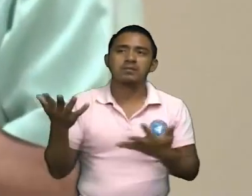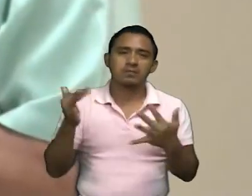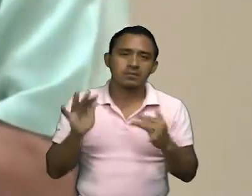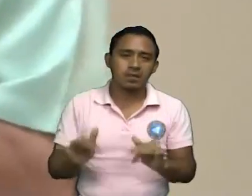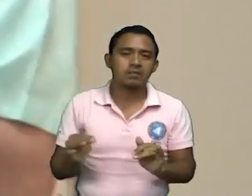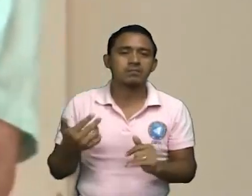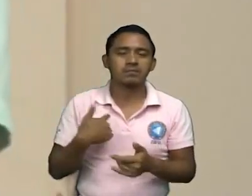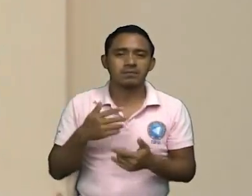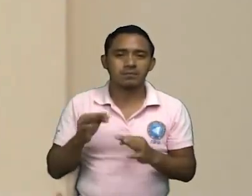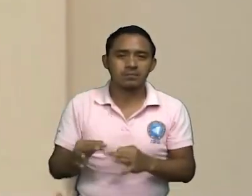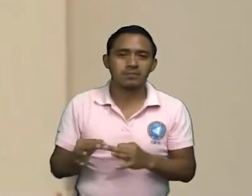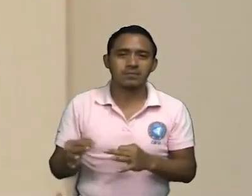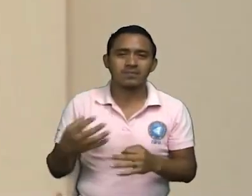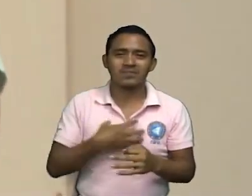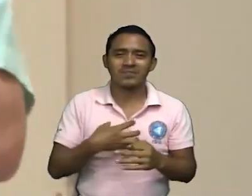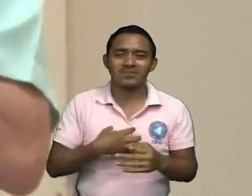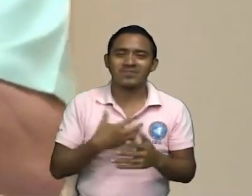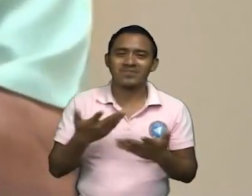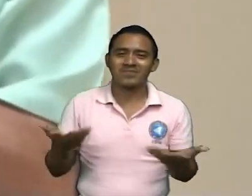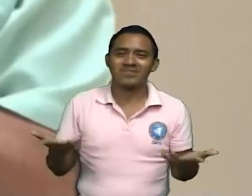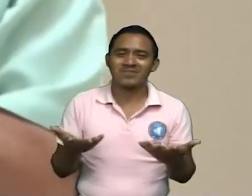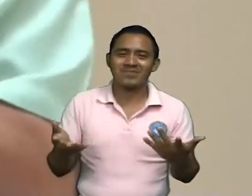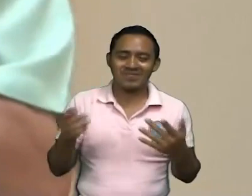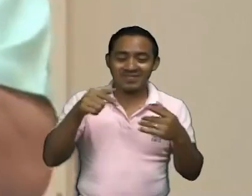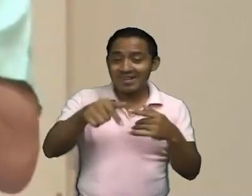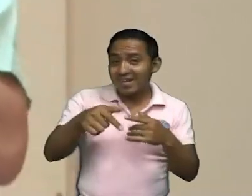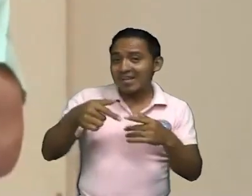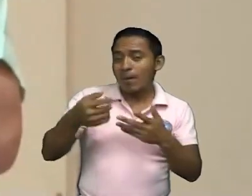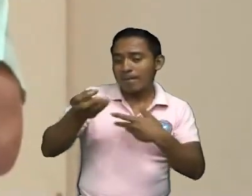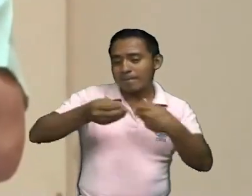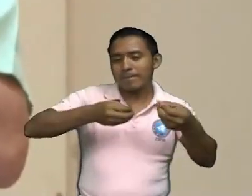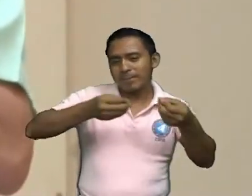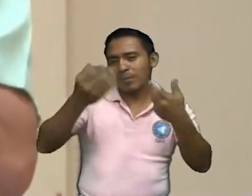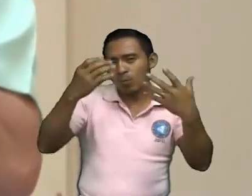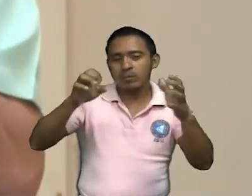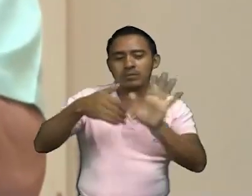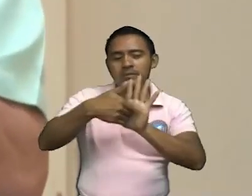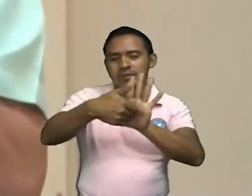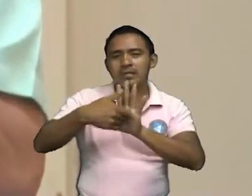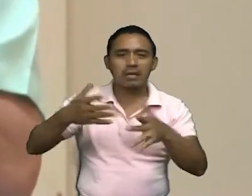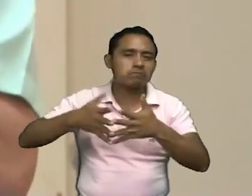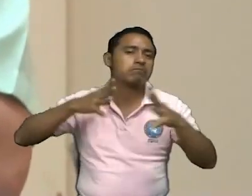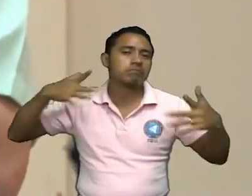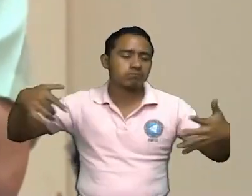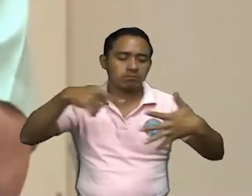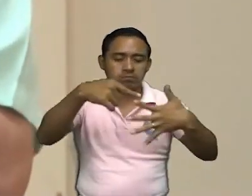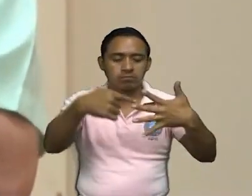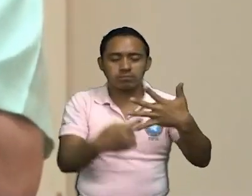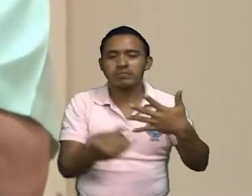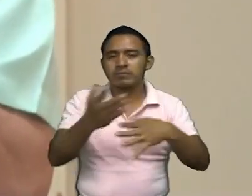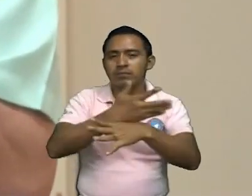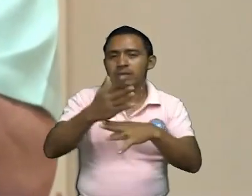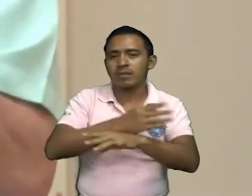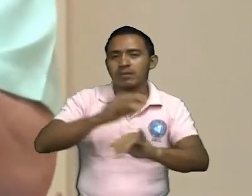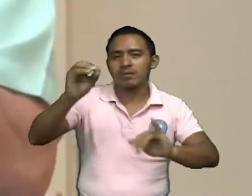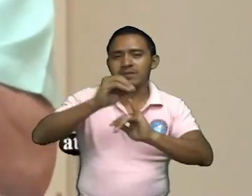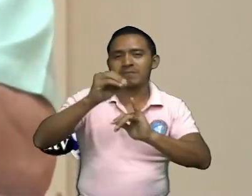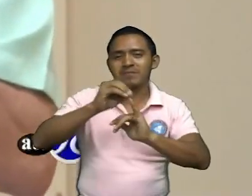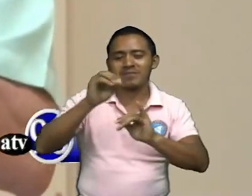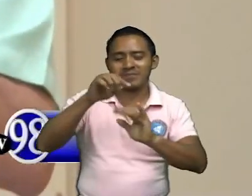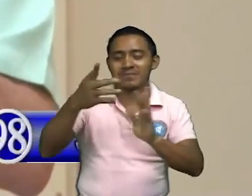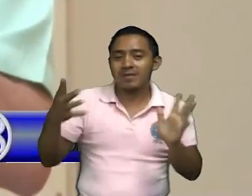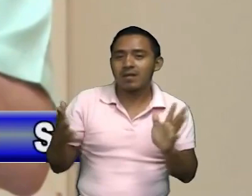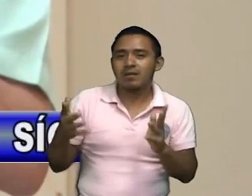INATEC ya tiene también esto, su oferta, una oferta amplia de carreras técnicas para